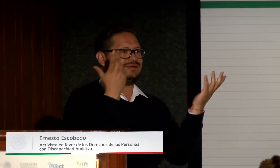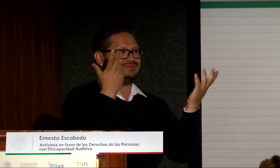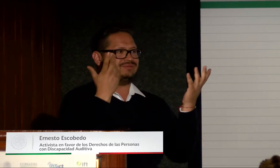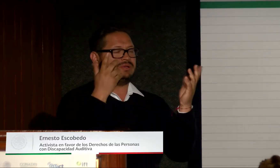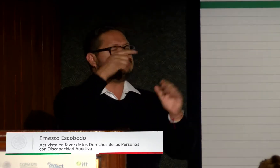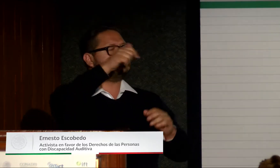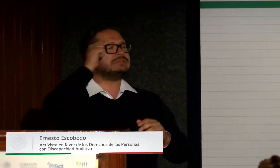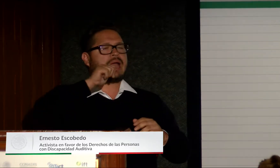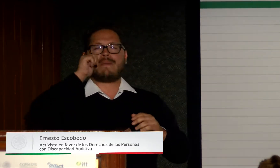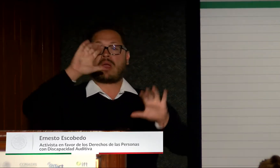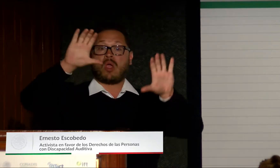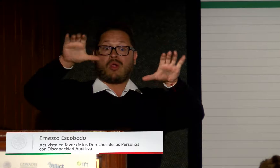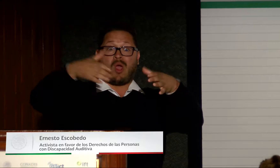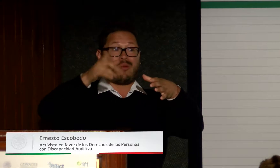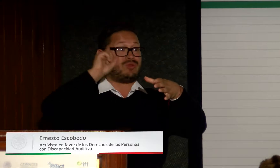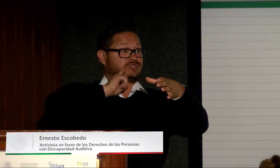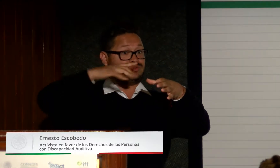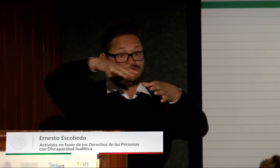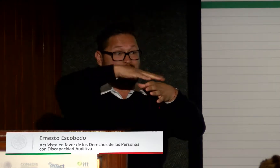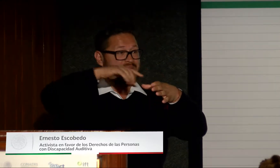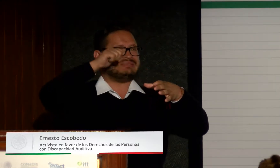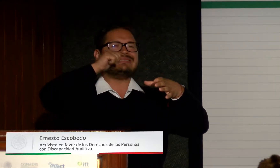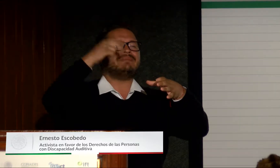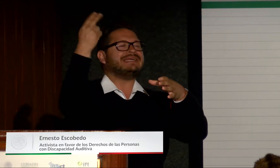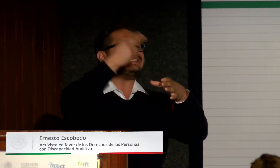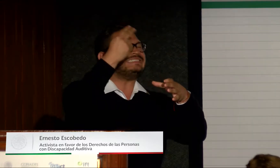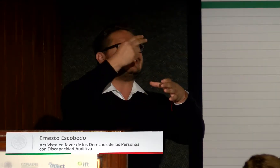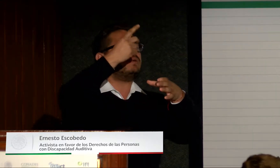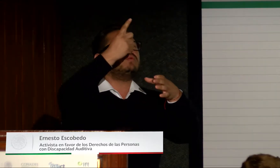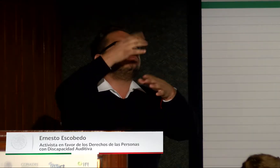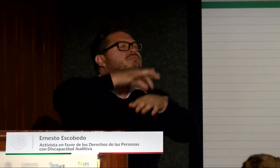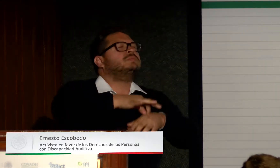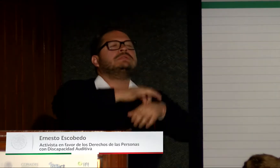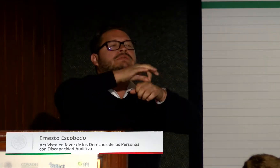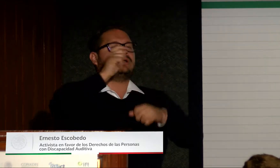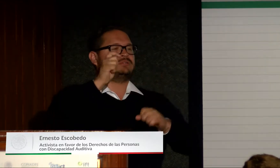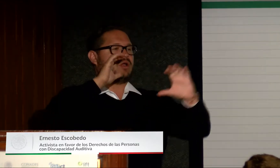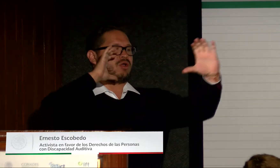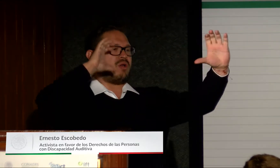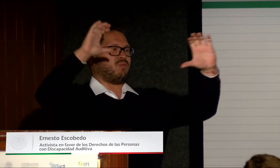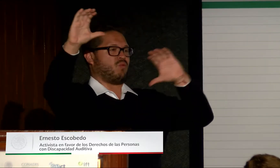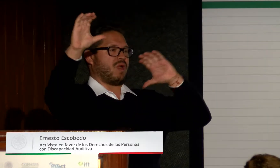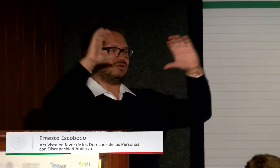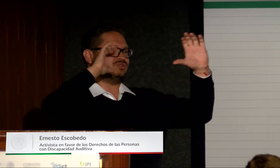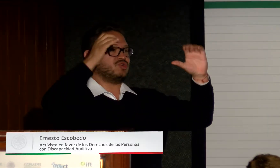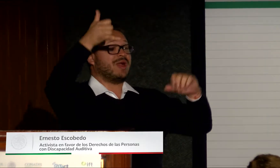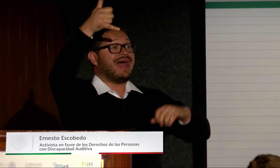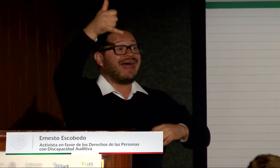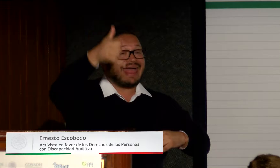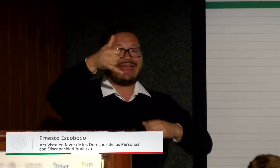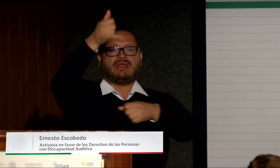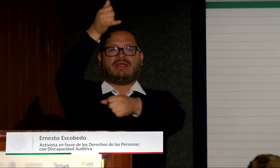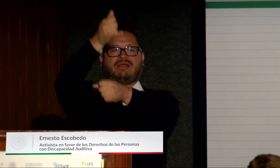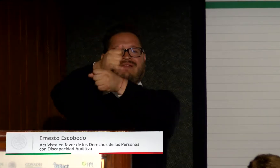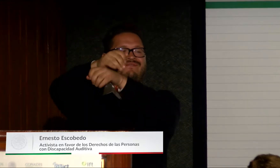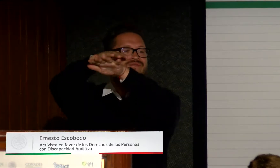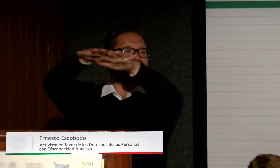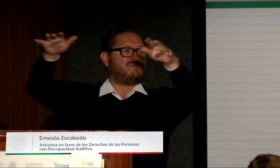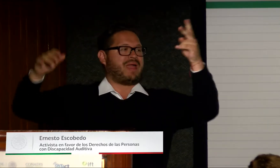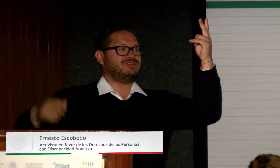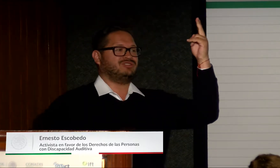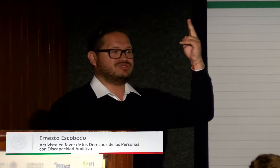amigos ayúdenme, es que no me puedo comunicar. Entonces la comunicación de los sordos siempre ha sido una